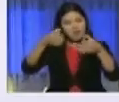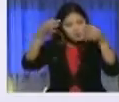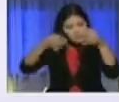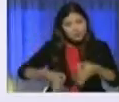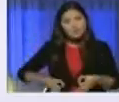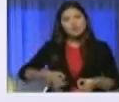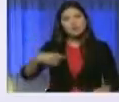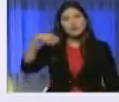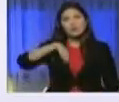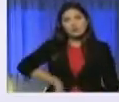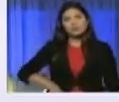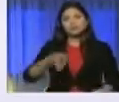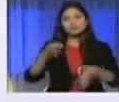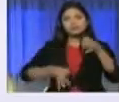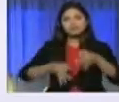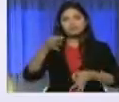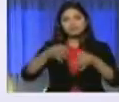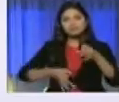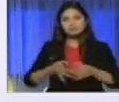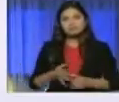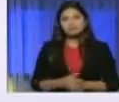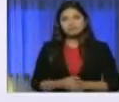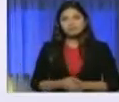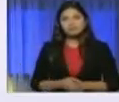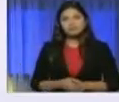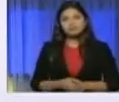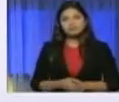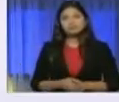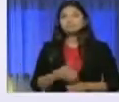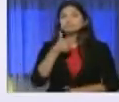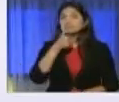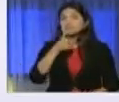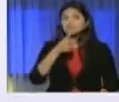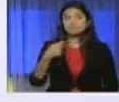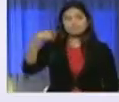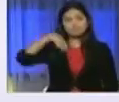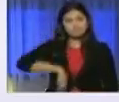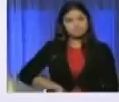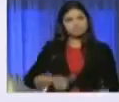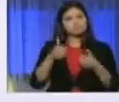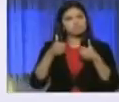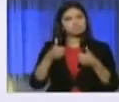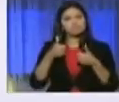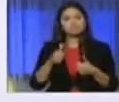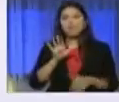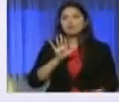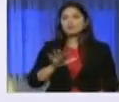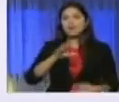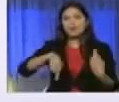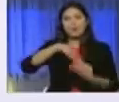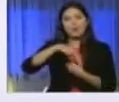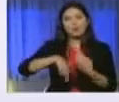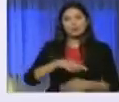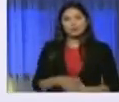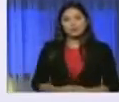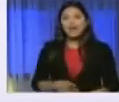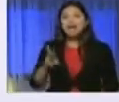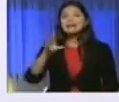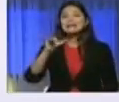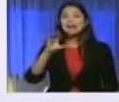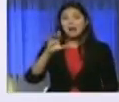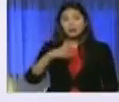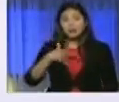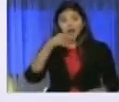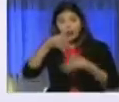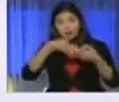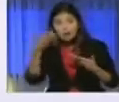yo, muy bien remunerado. Ese es el paradigma de la revolución. Ricardo Menéndez quiere decir algo.